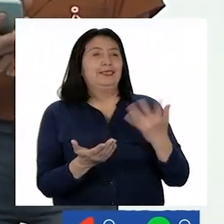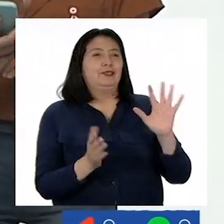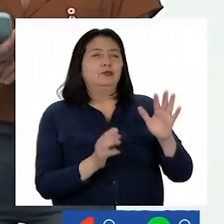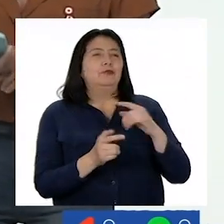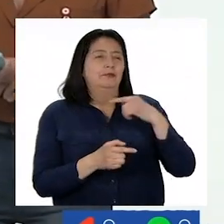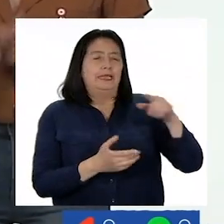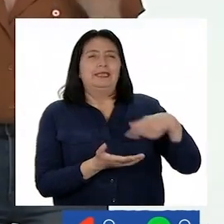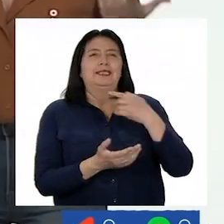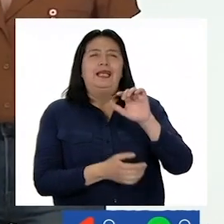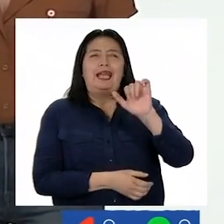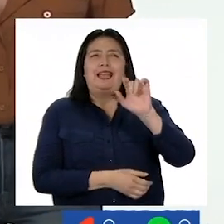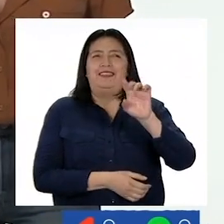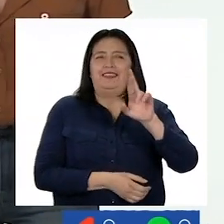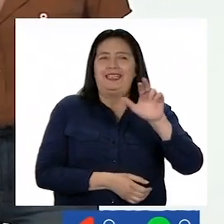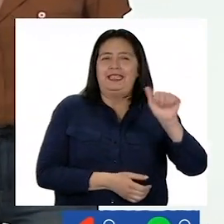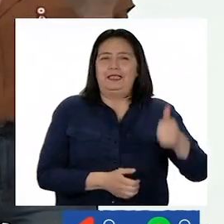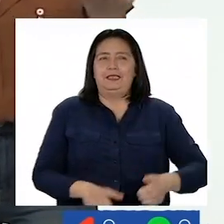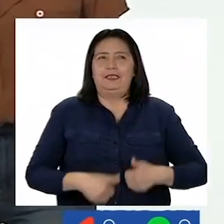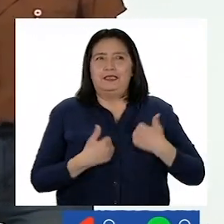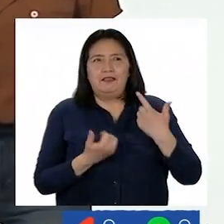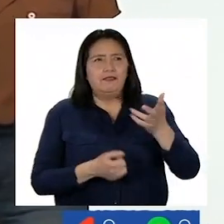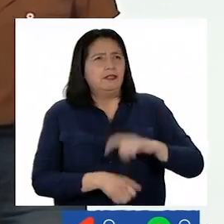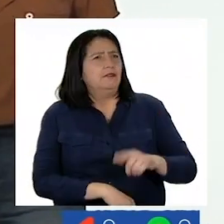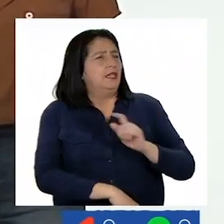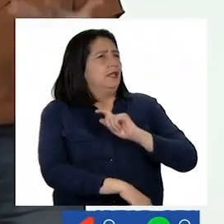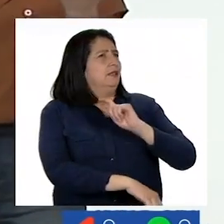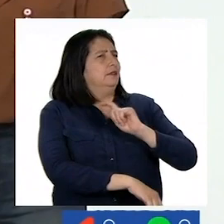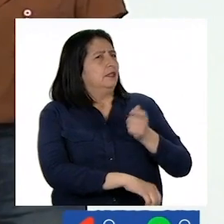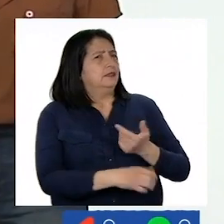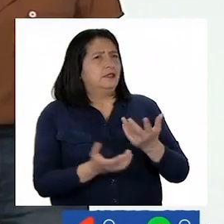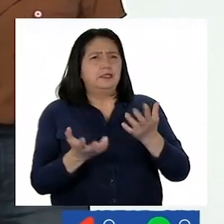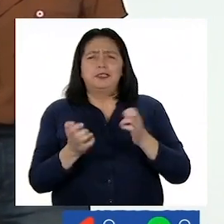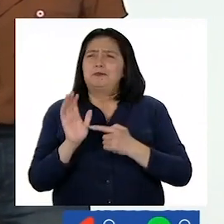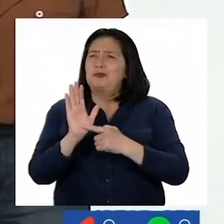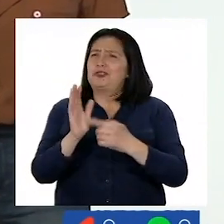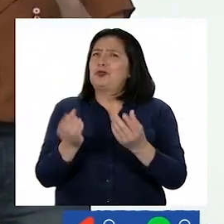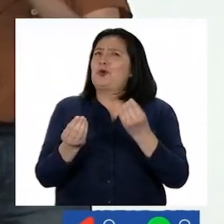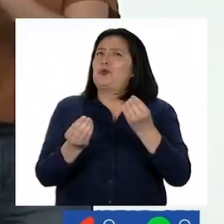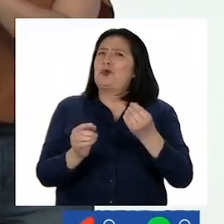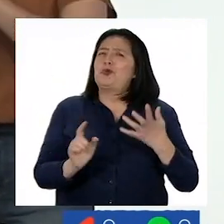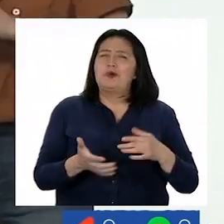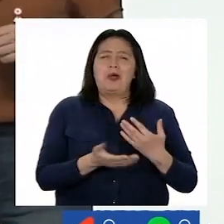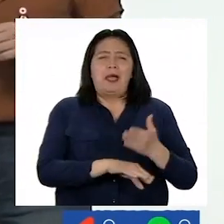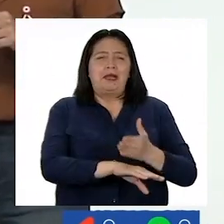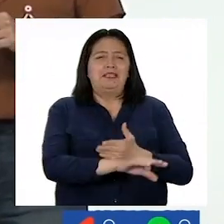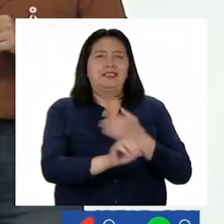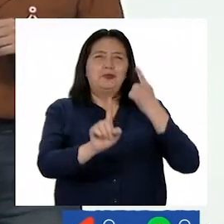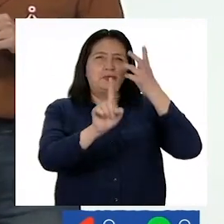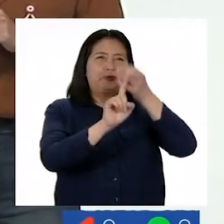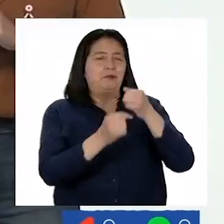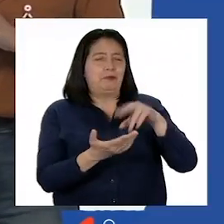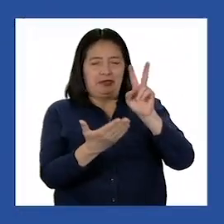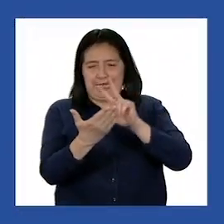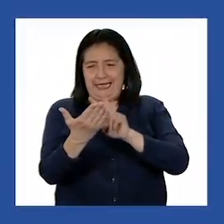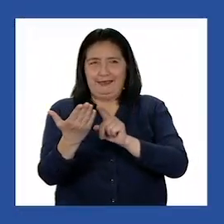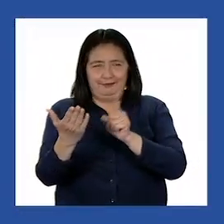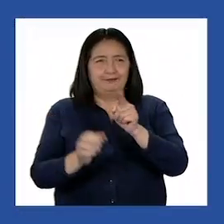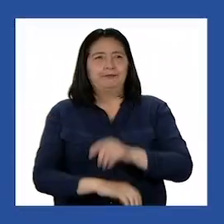un mensaje de Andrea, quien vive en Tacna. Ella quiere mostrarnos cómo va con su reto. Vamos a leer lo que nos ha